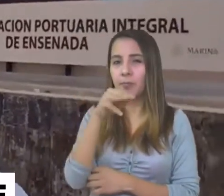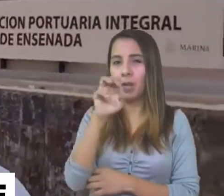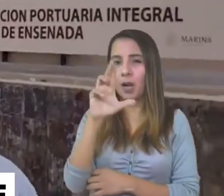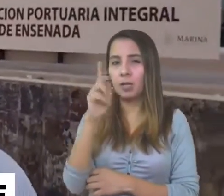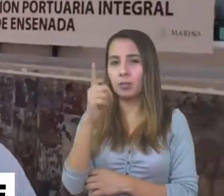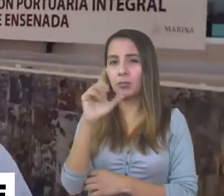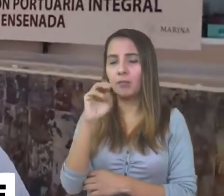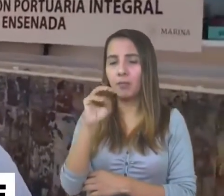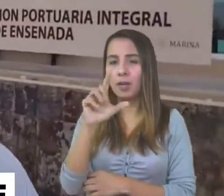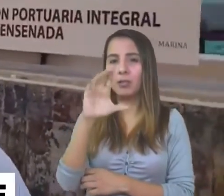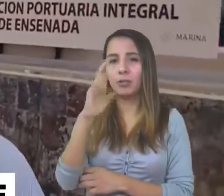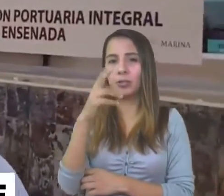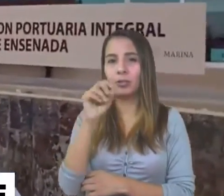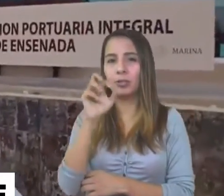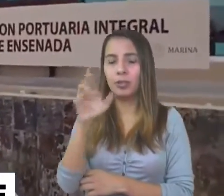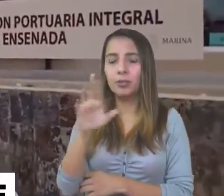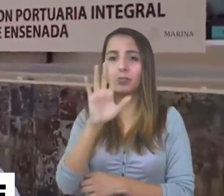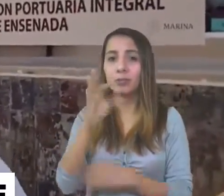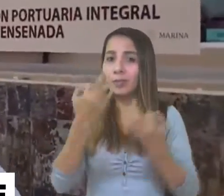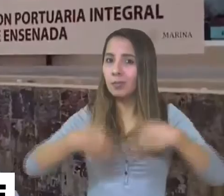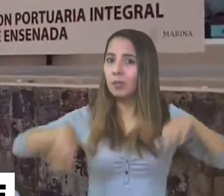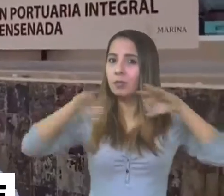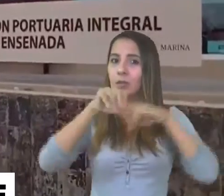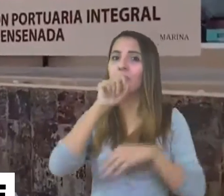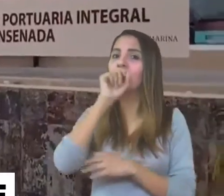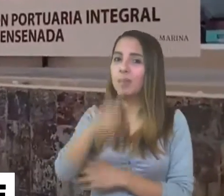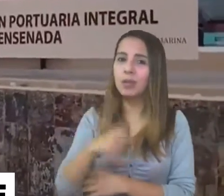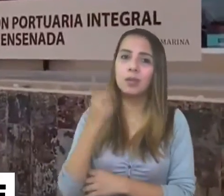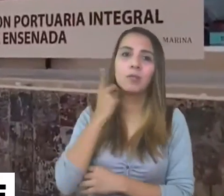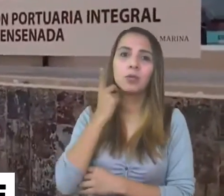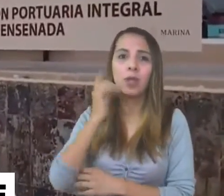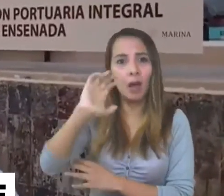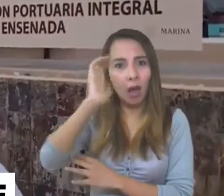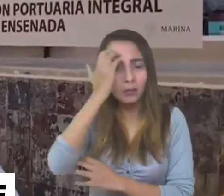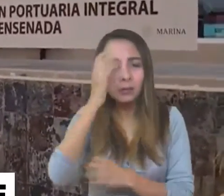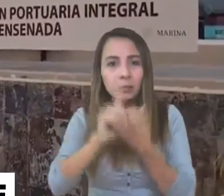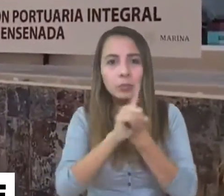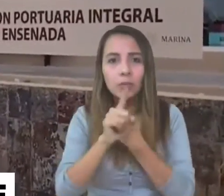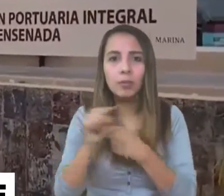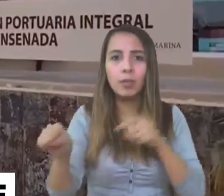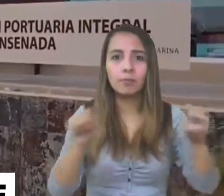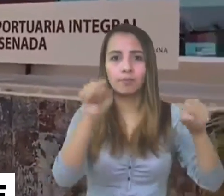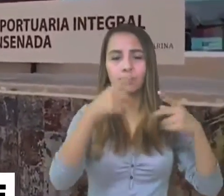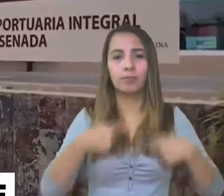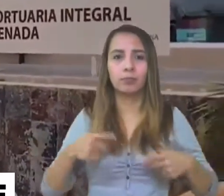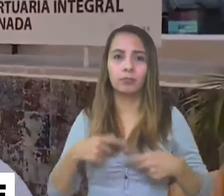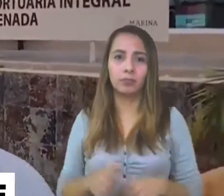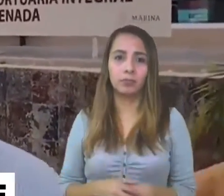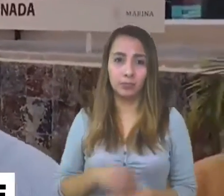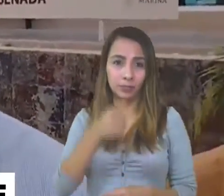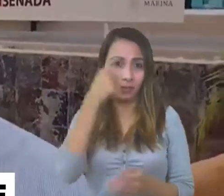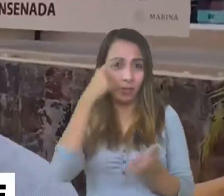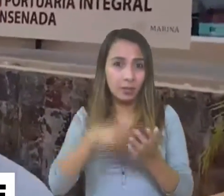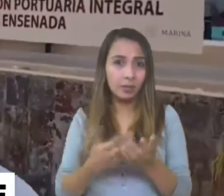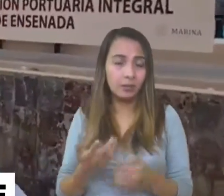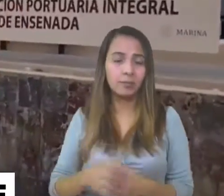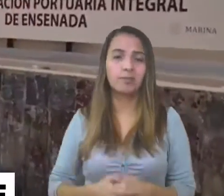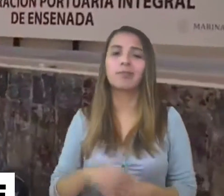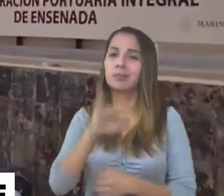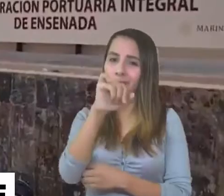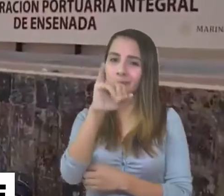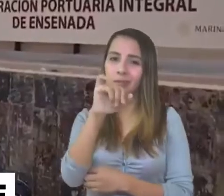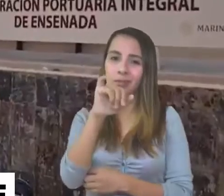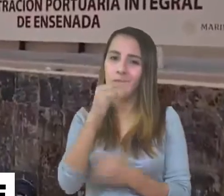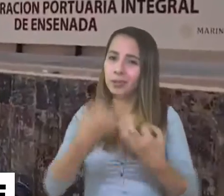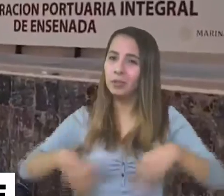que también los diputados se metan a los temas de la problemática de la sociedad, ¿no crees? Sí, es muy importante, porque se